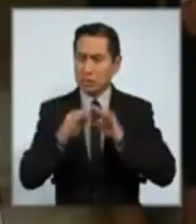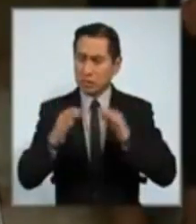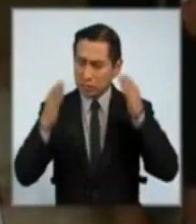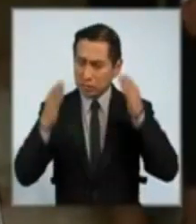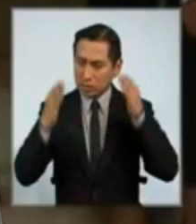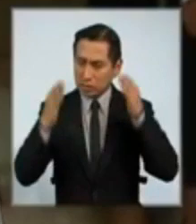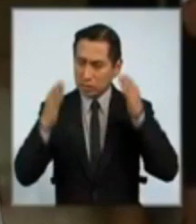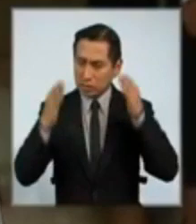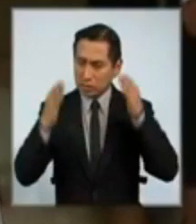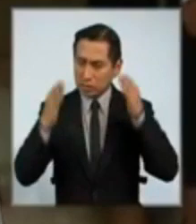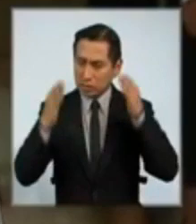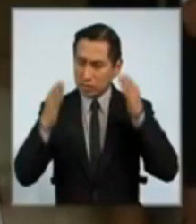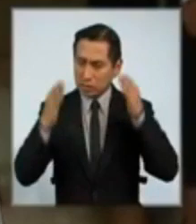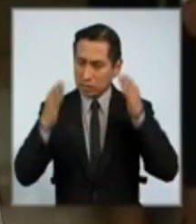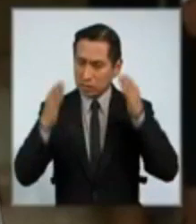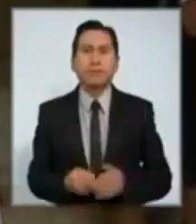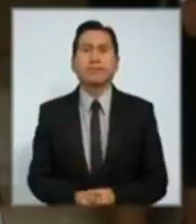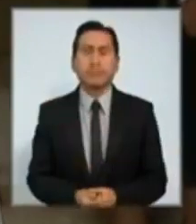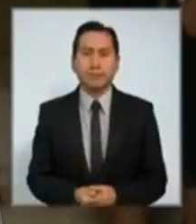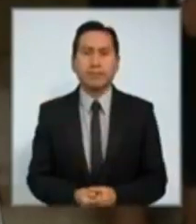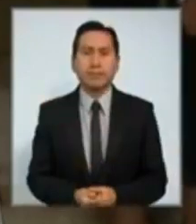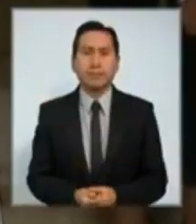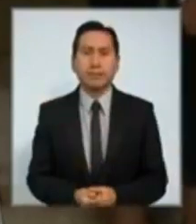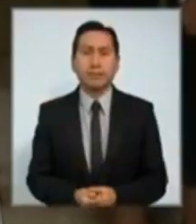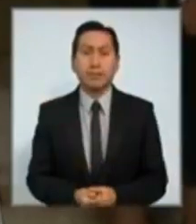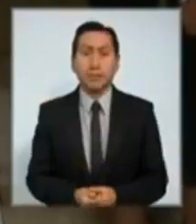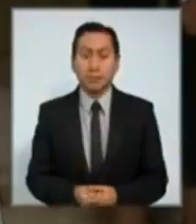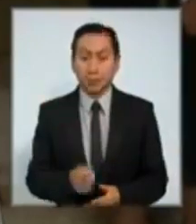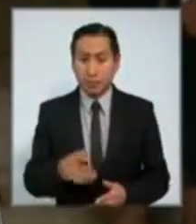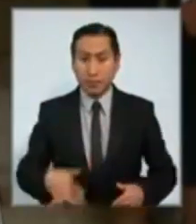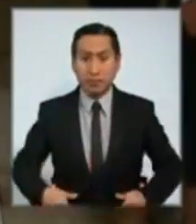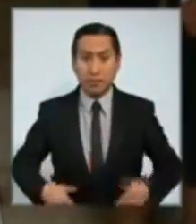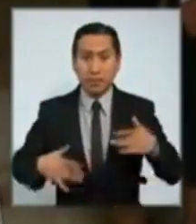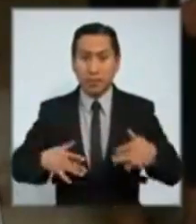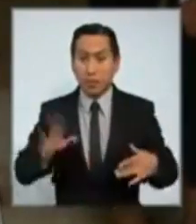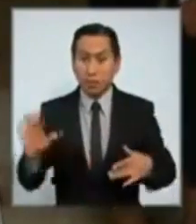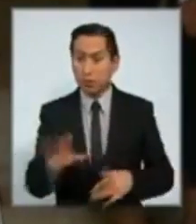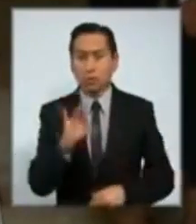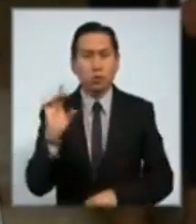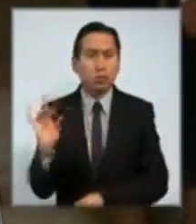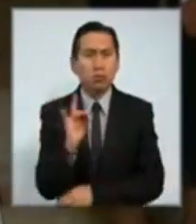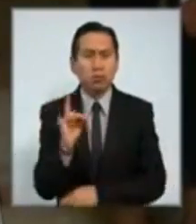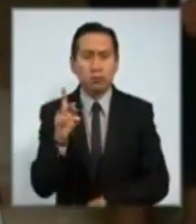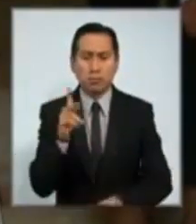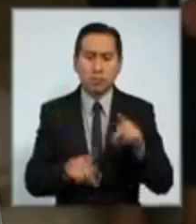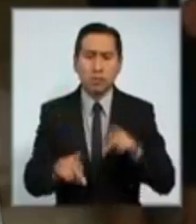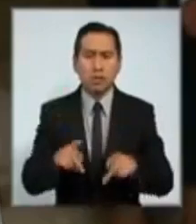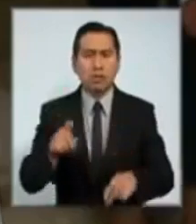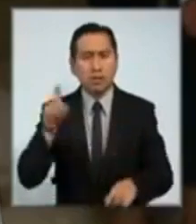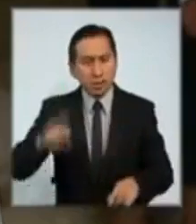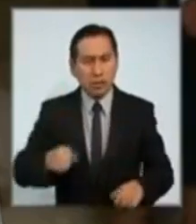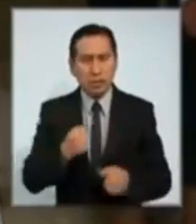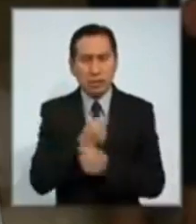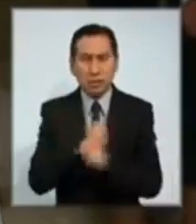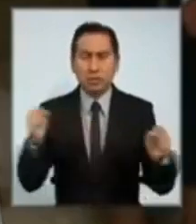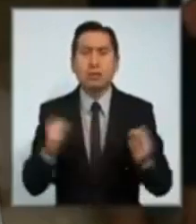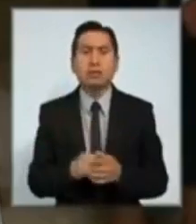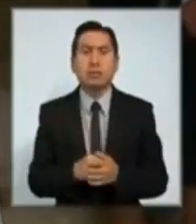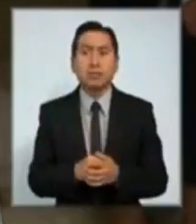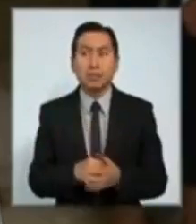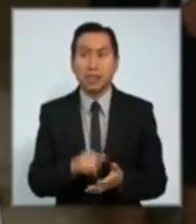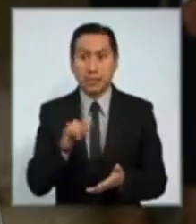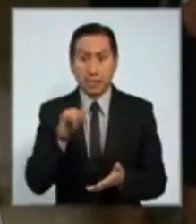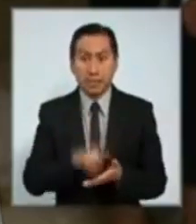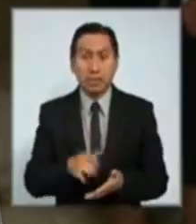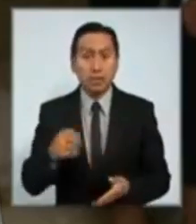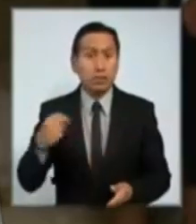la vida. Hay que salvar la vida de los bolivianos. Y por eso, precisamente,